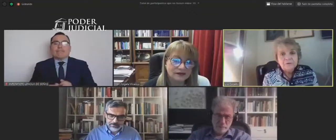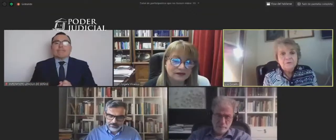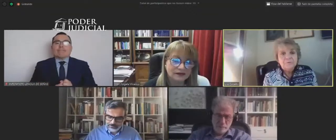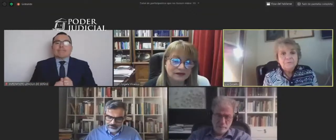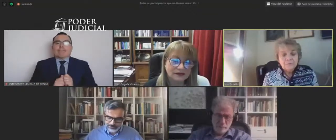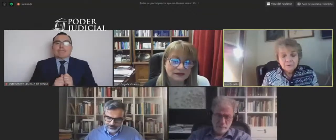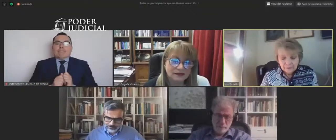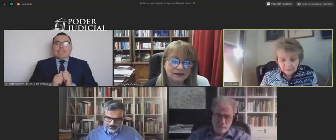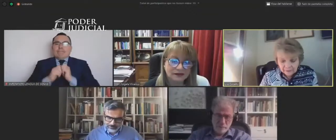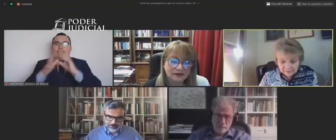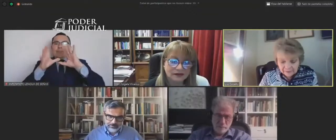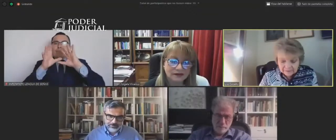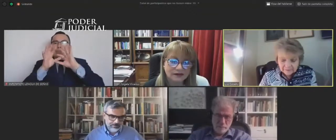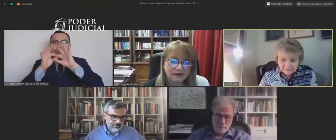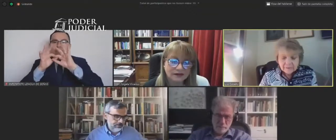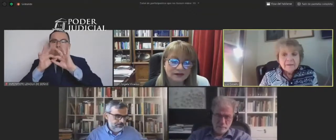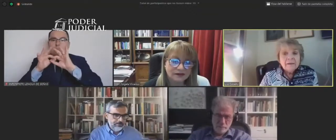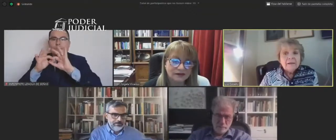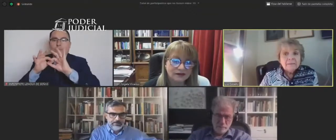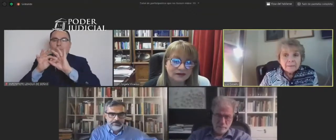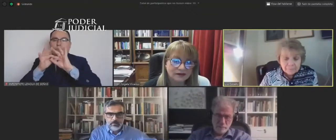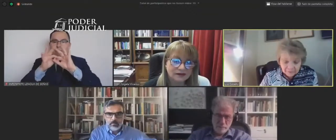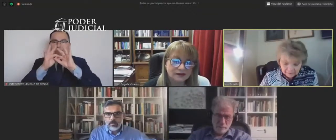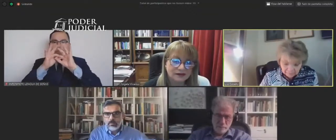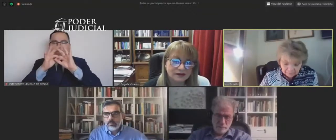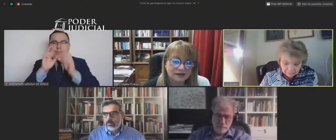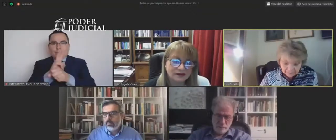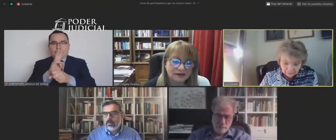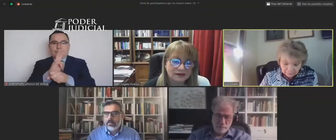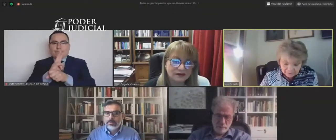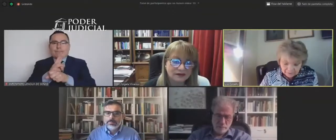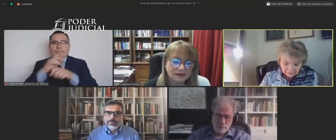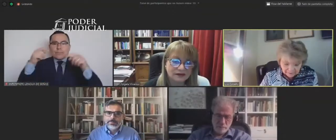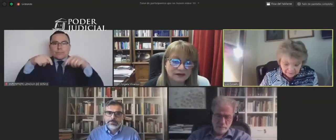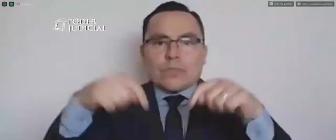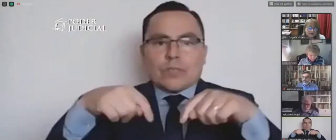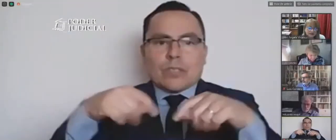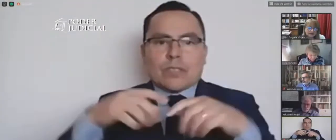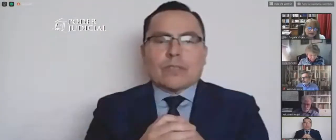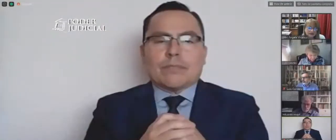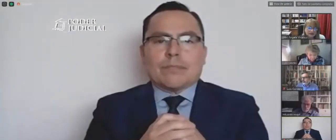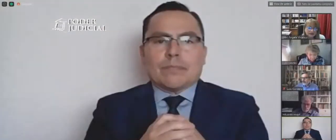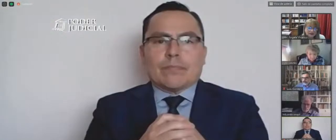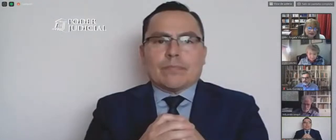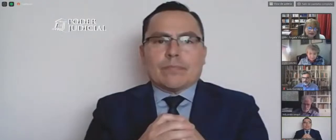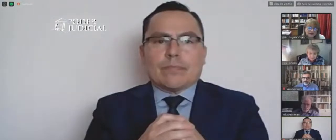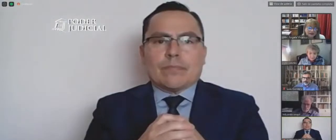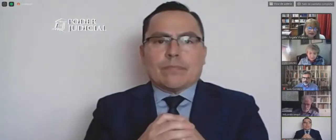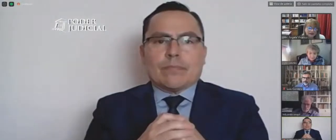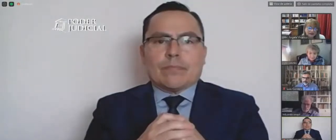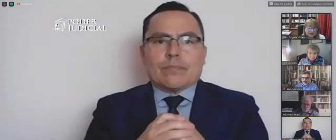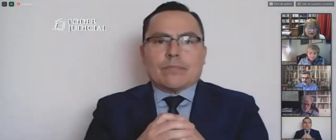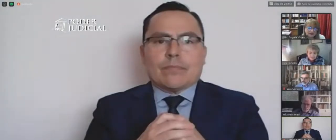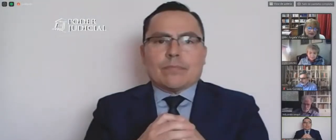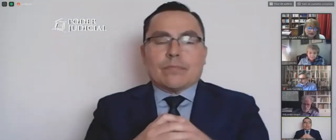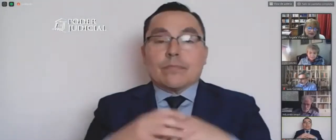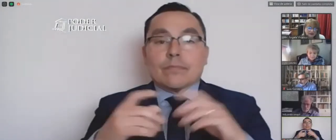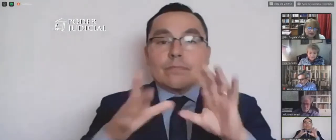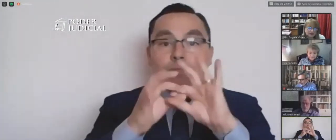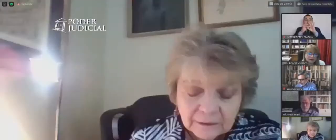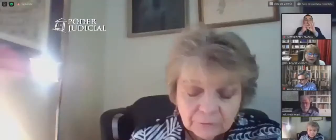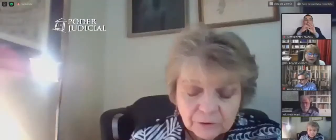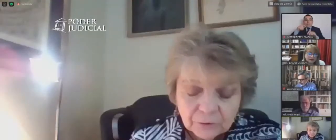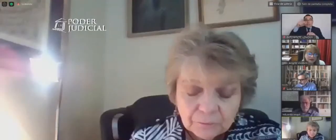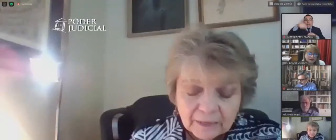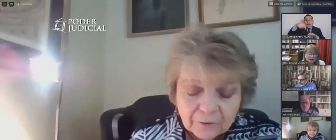Gracias, profesor. Gracias. También para los panelistas en general, ¿a qué creen que se